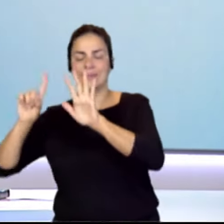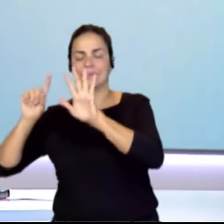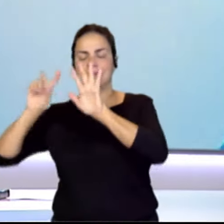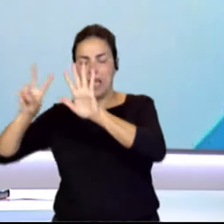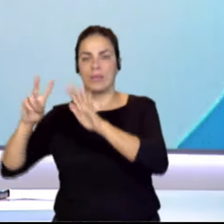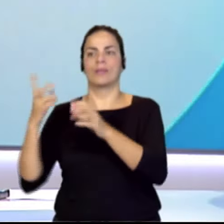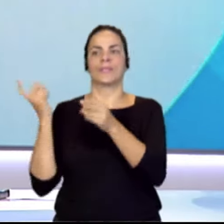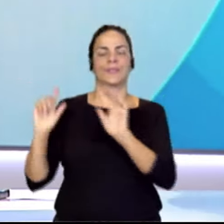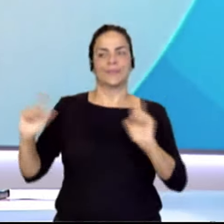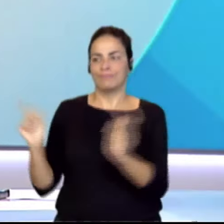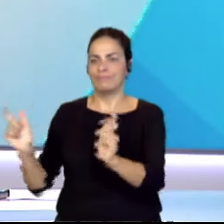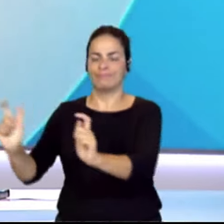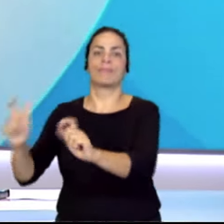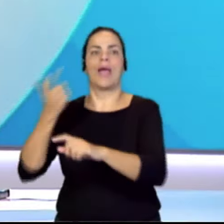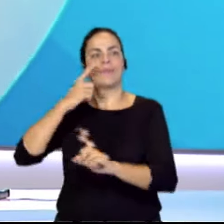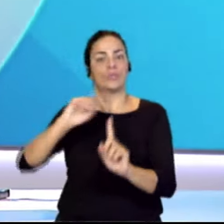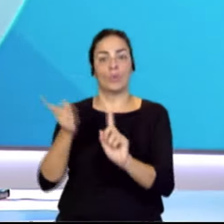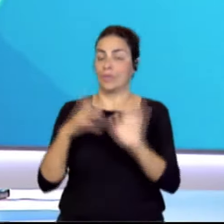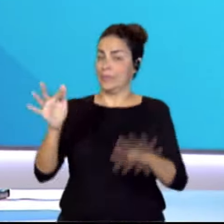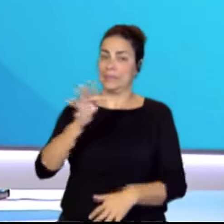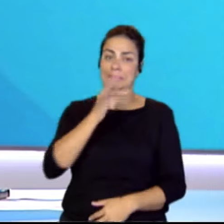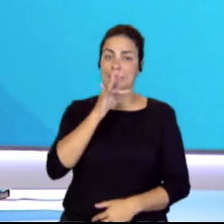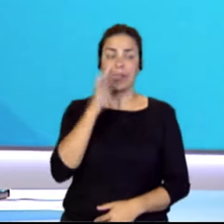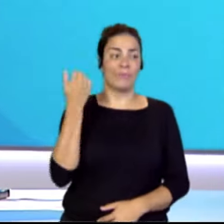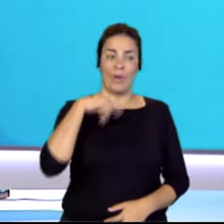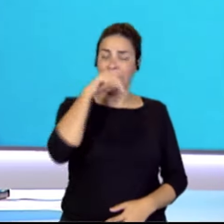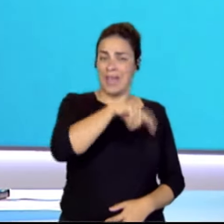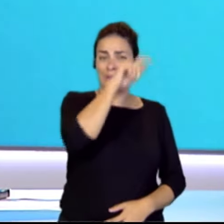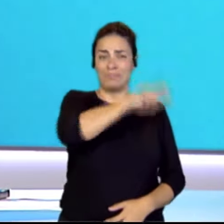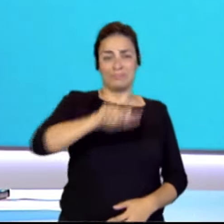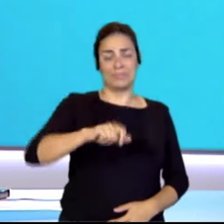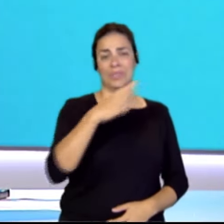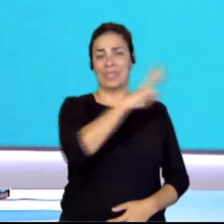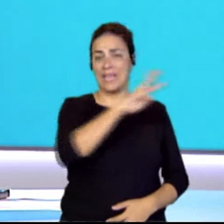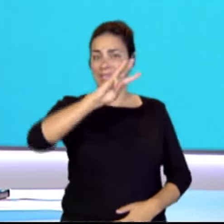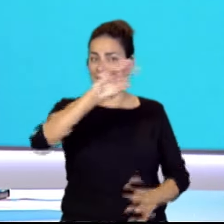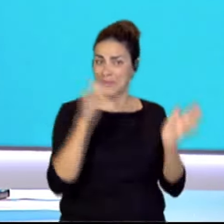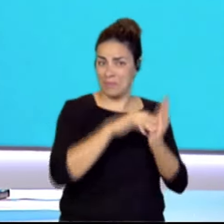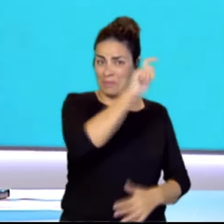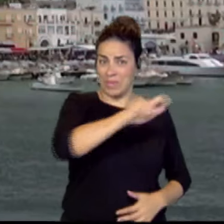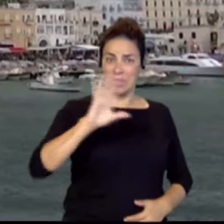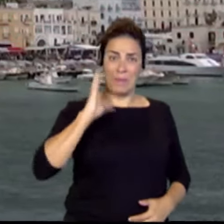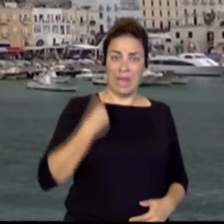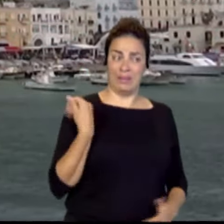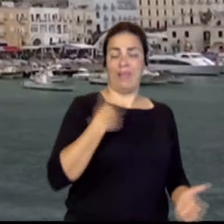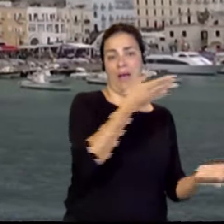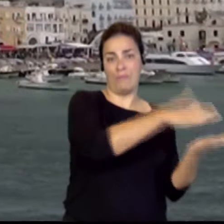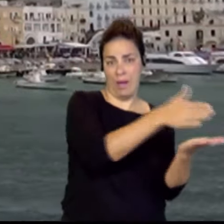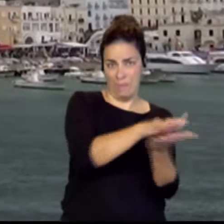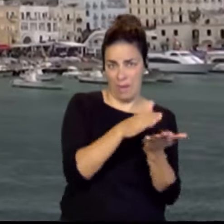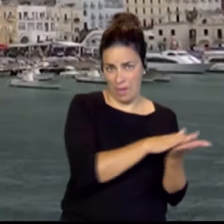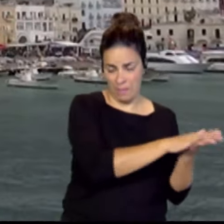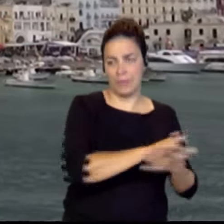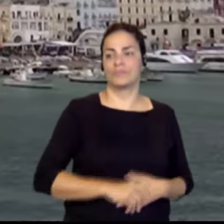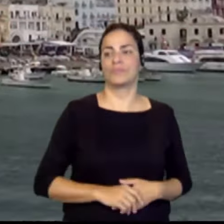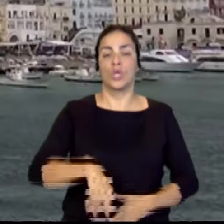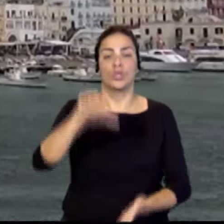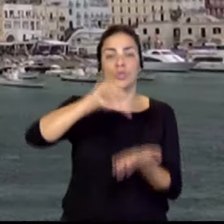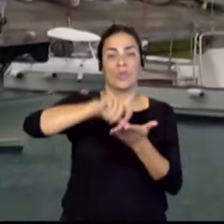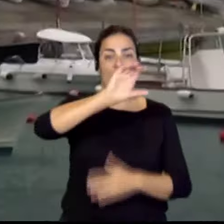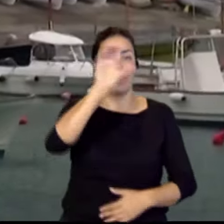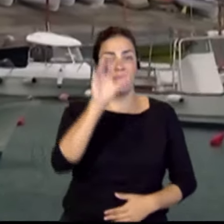una solución no lo han hecho para un conflicto confo en el que ya han muerto más de 33000 palestinos la ciudad italiana de